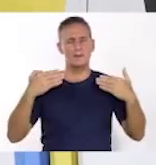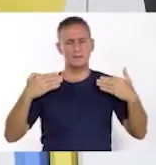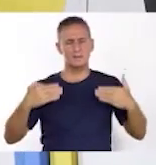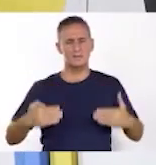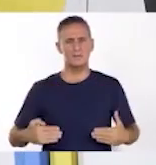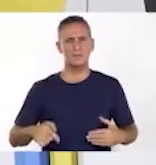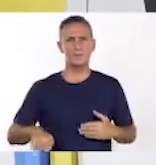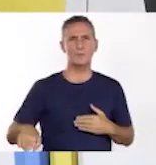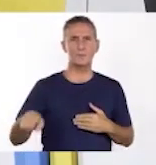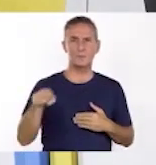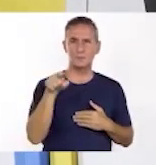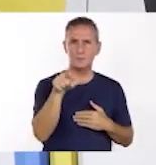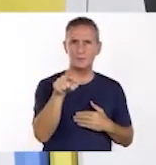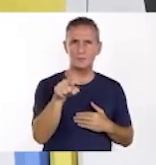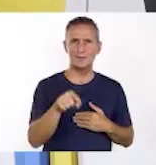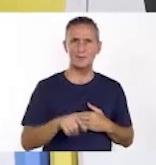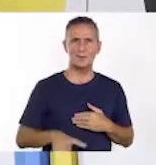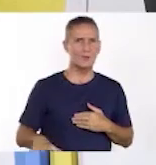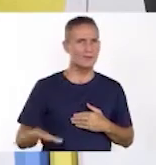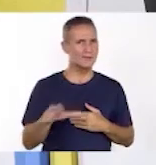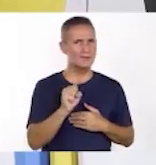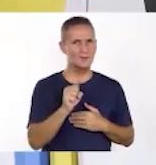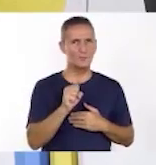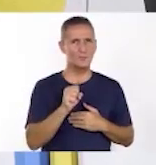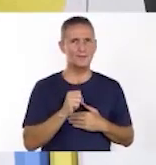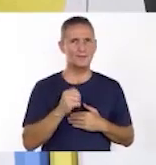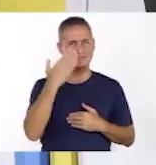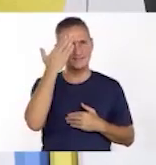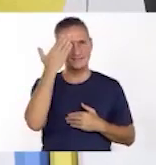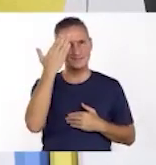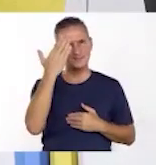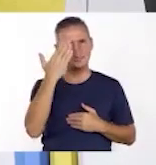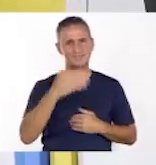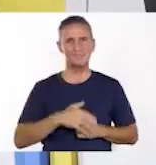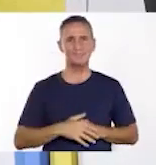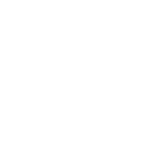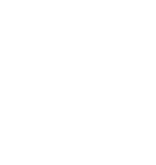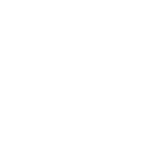la salud de usted y de todos. Gracias.